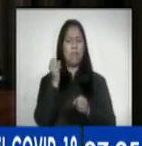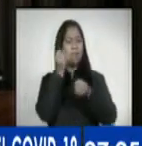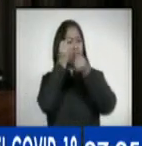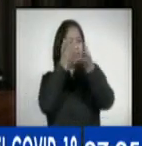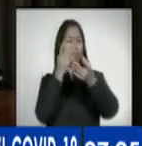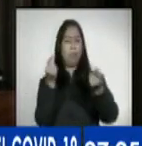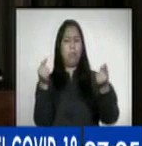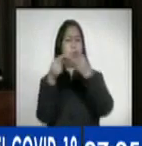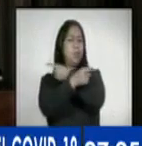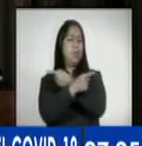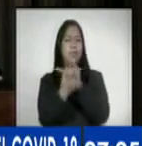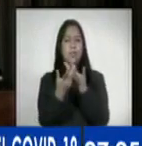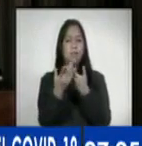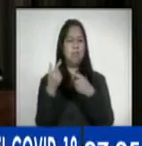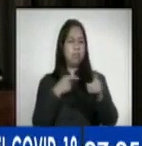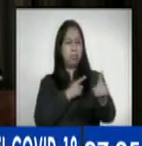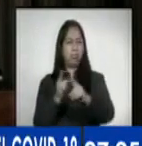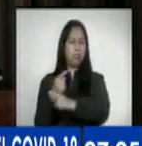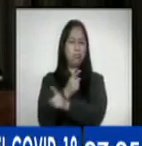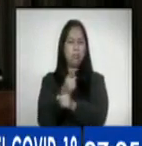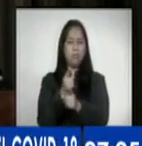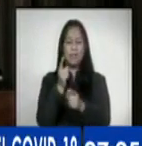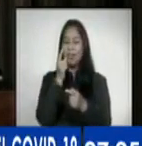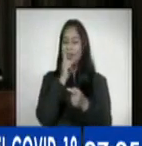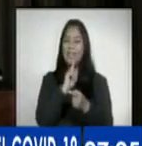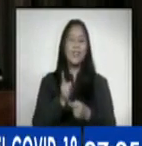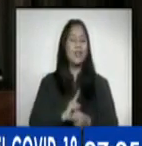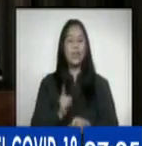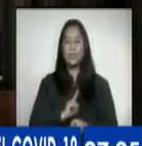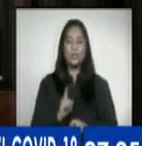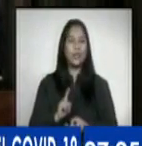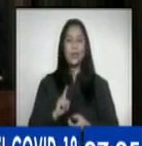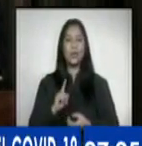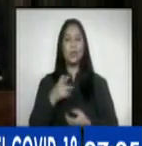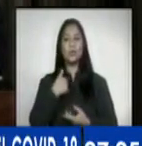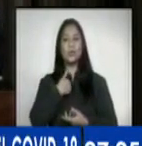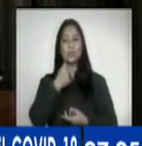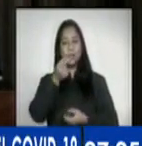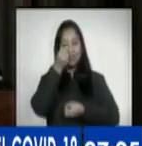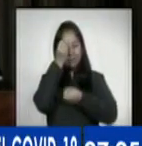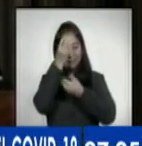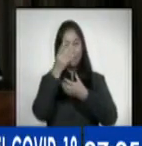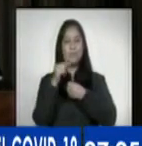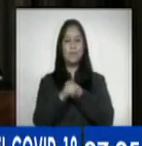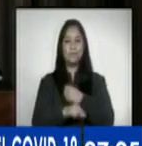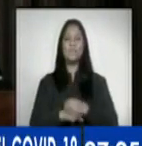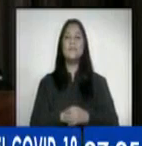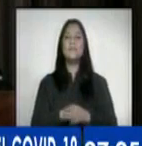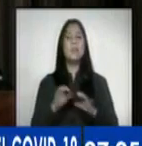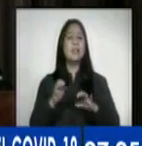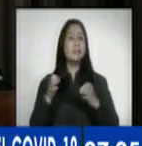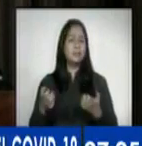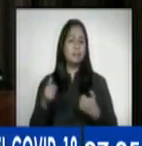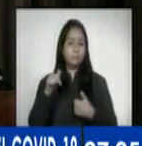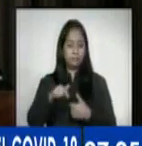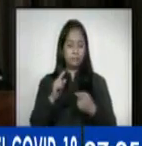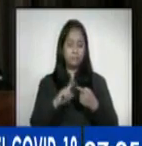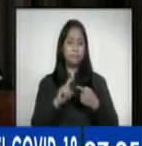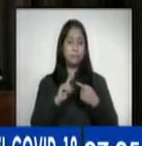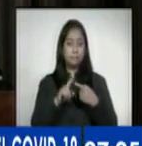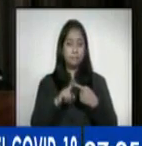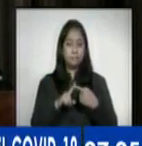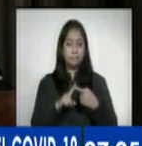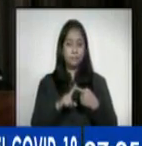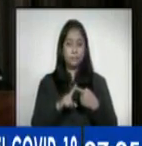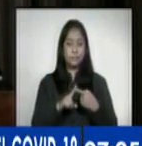y contradictorios que no son el espíritu de estas medidas. Primero, las